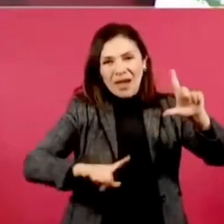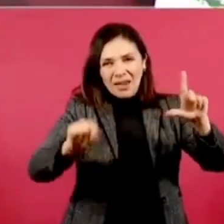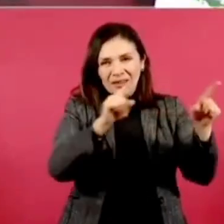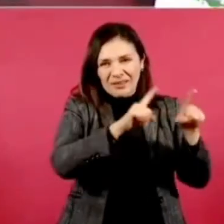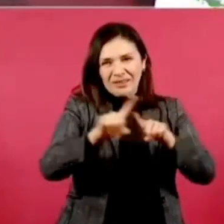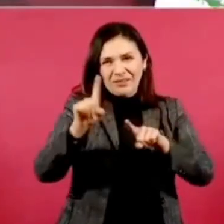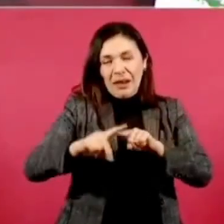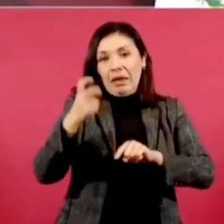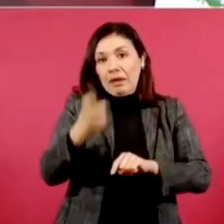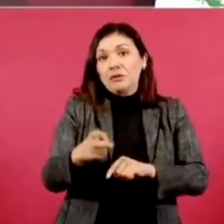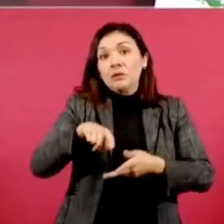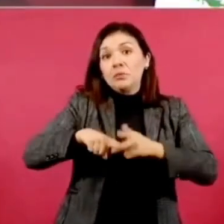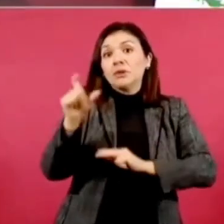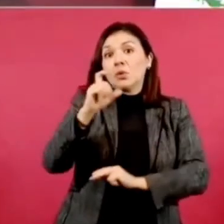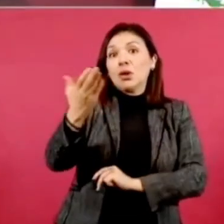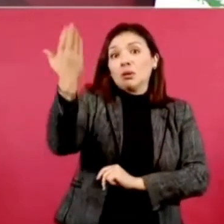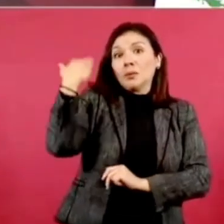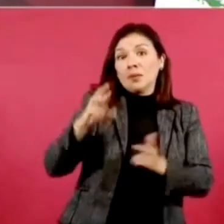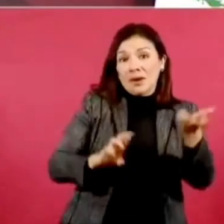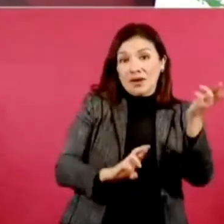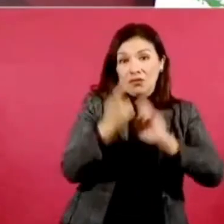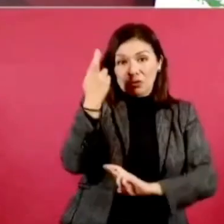que surgieron en la revolución,